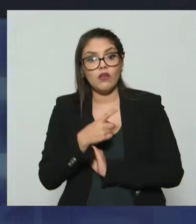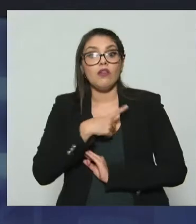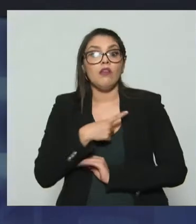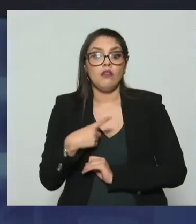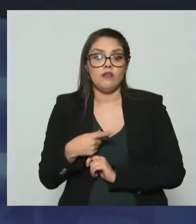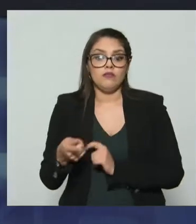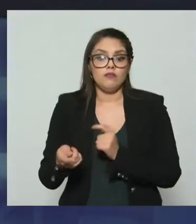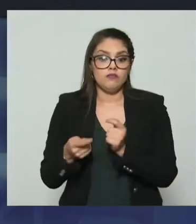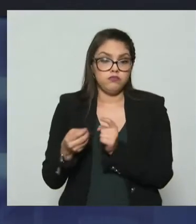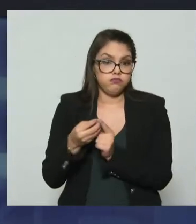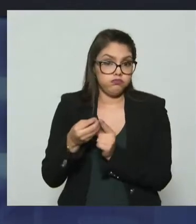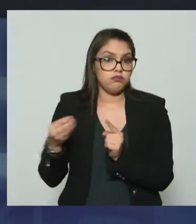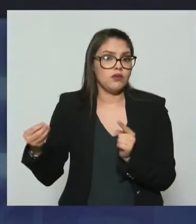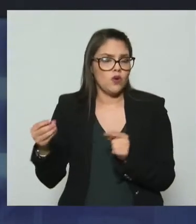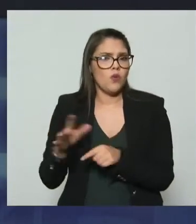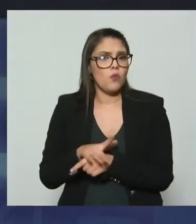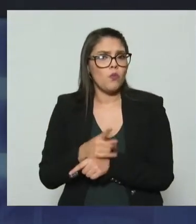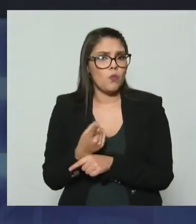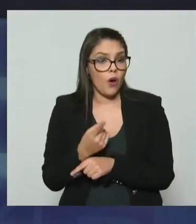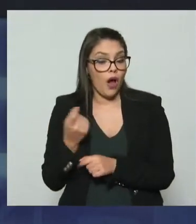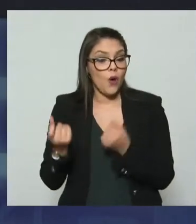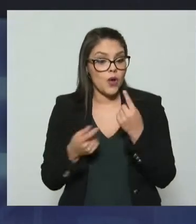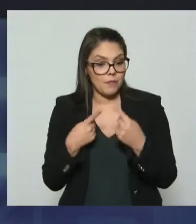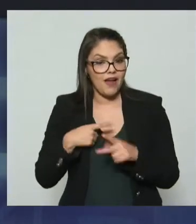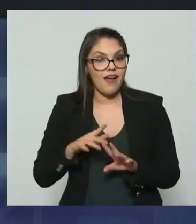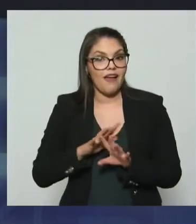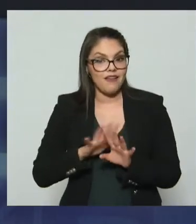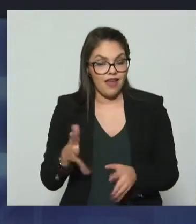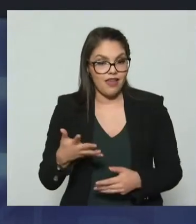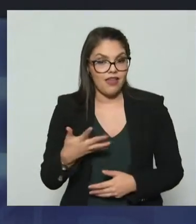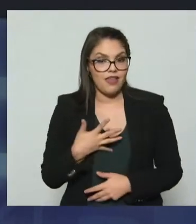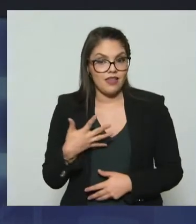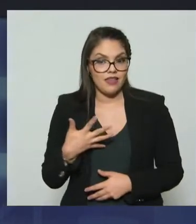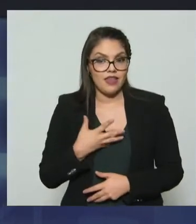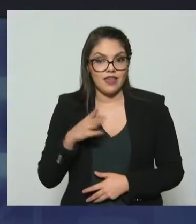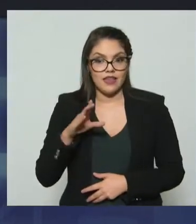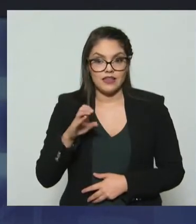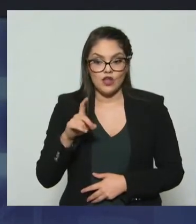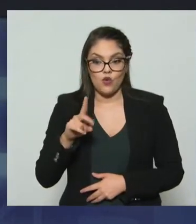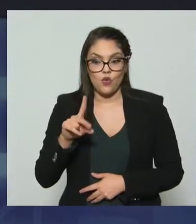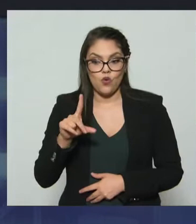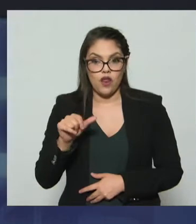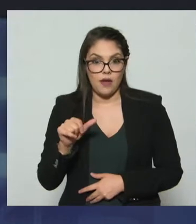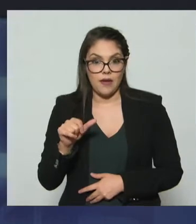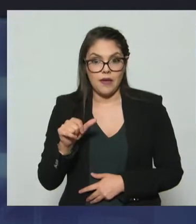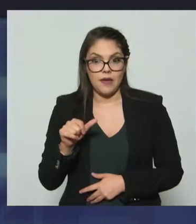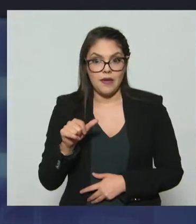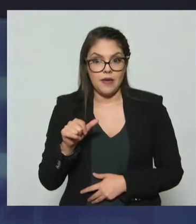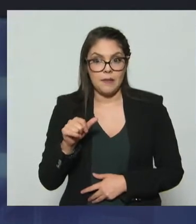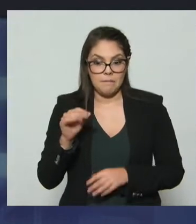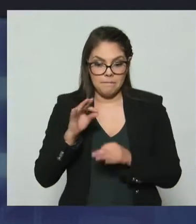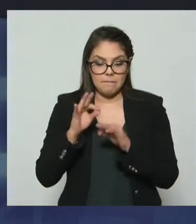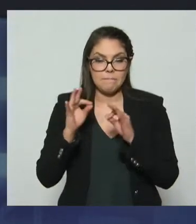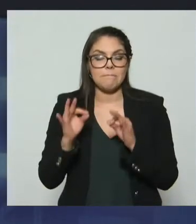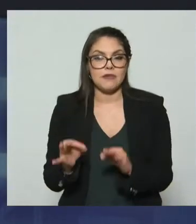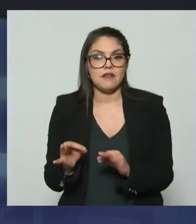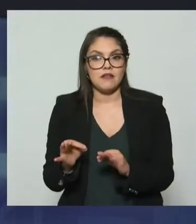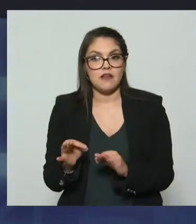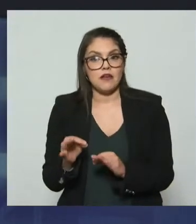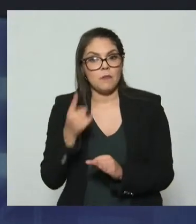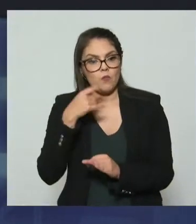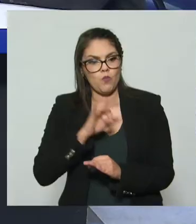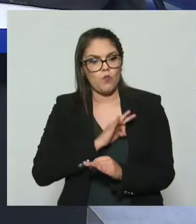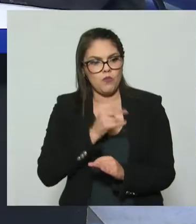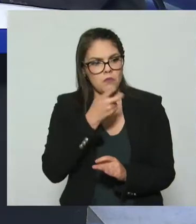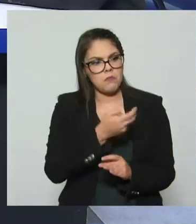reguladas porque ya hay personas que tienen cédula profesional, no estoy hablando de tallercitos ni nada, que tienen cédula profesional para